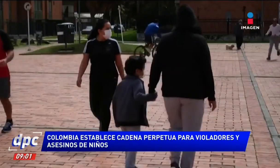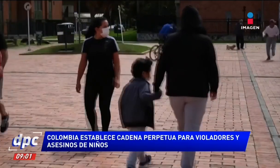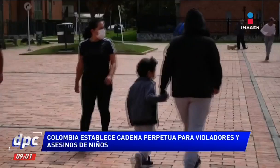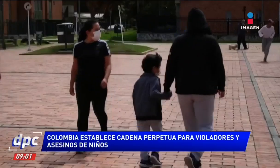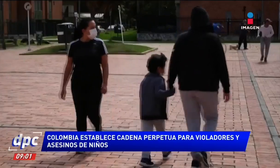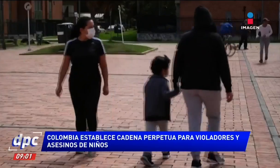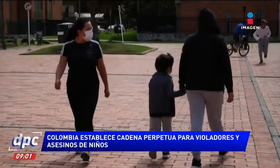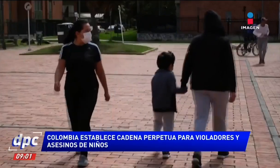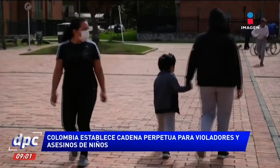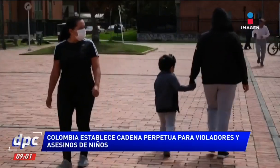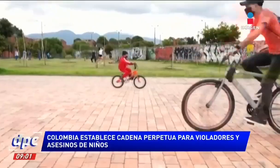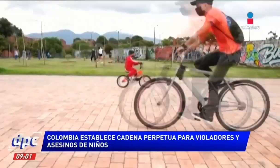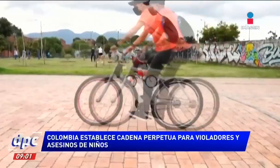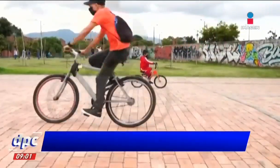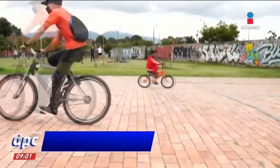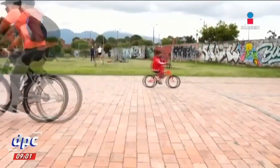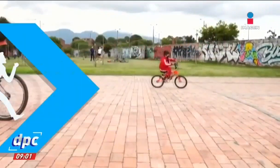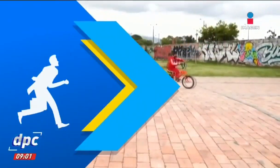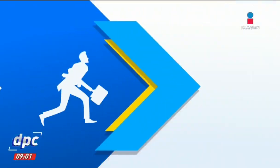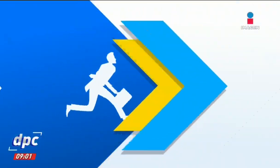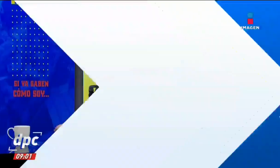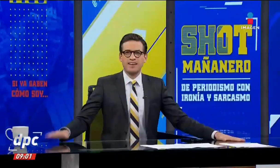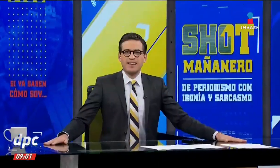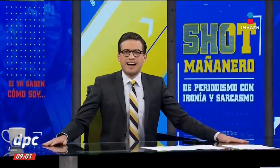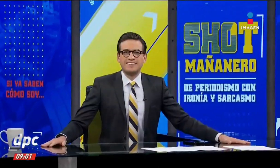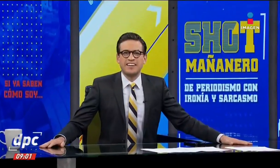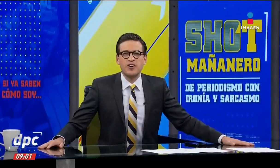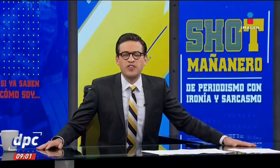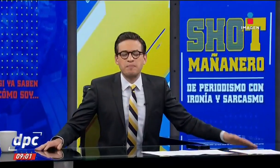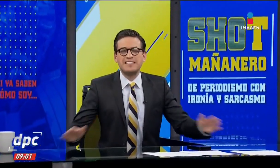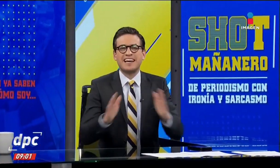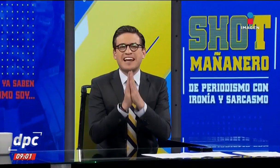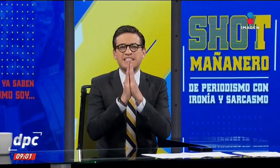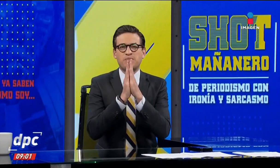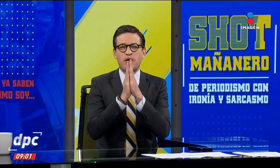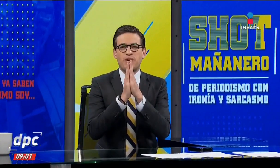son asesinados al día. Hasta aquí con DPC. Gracias por habernos.